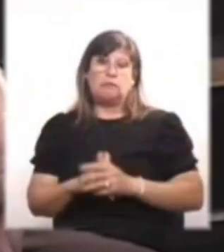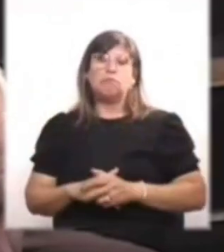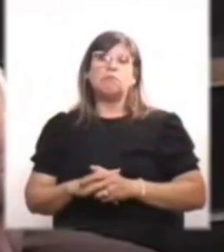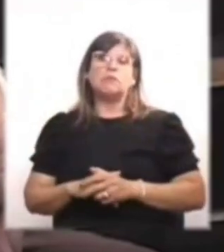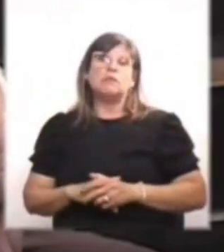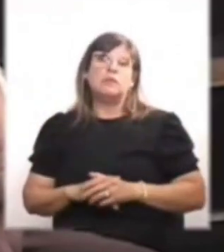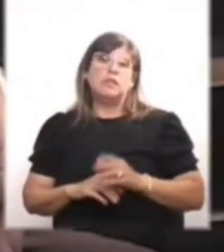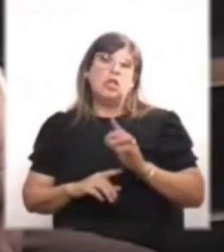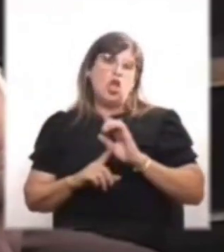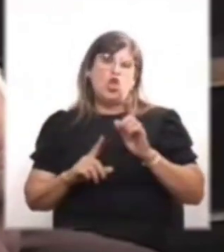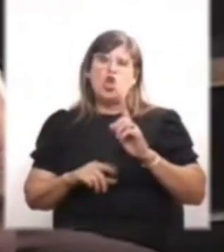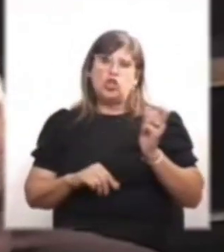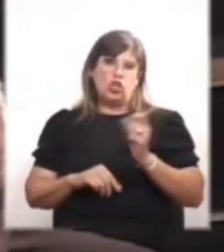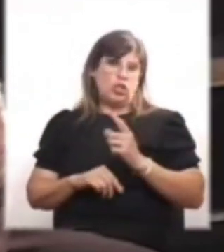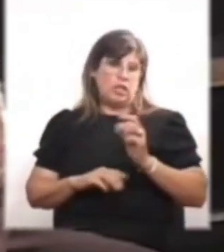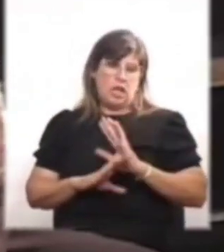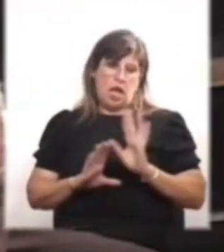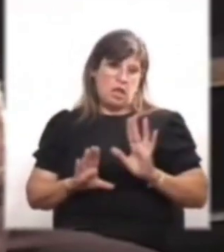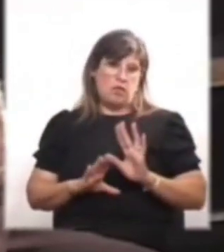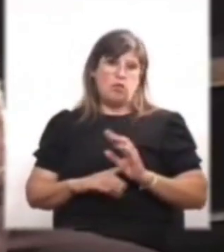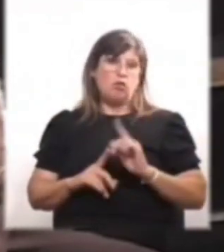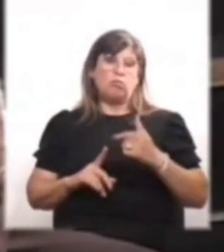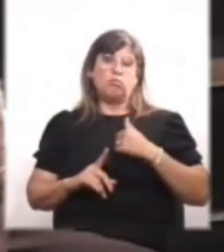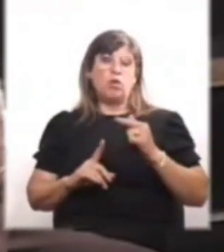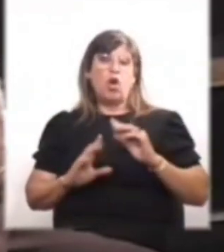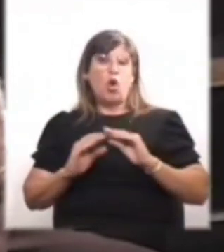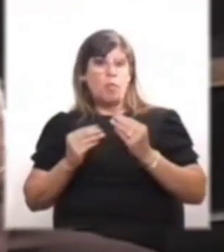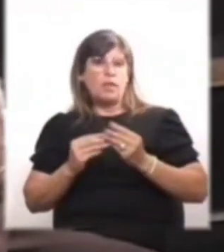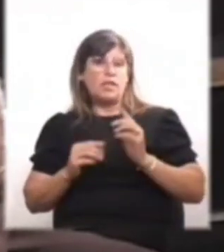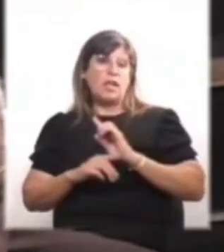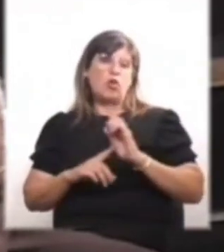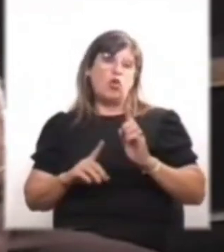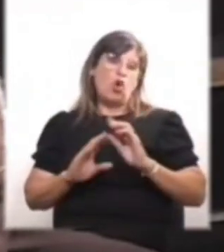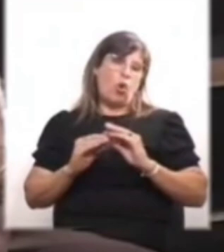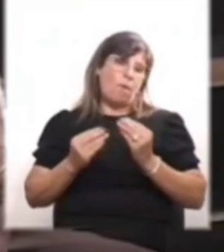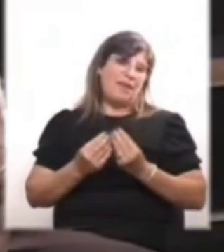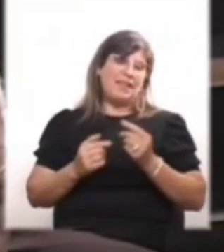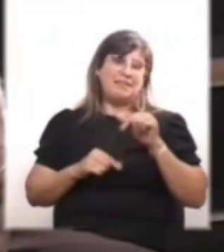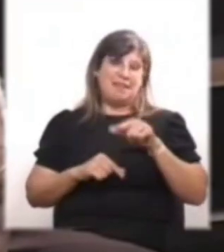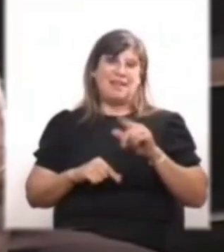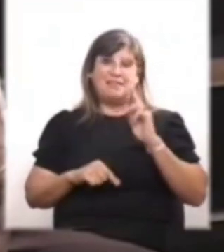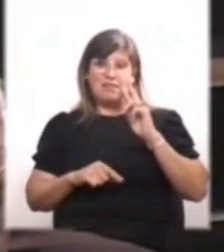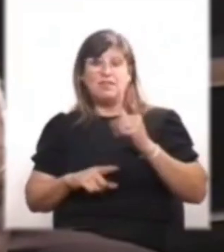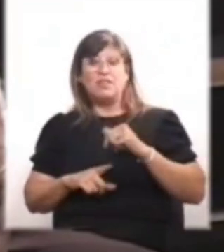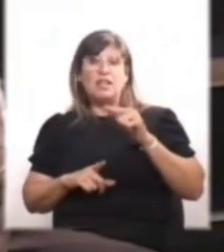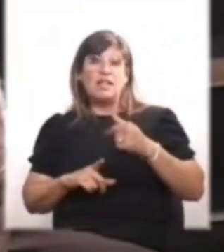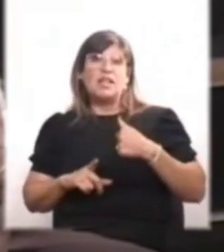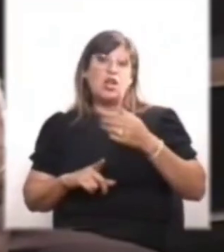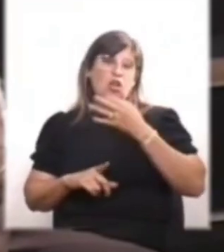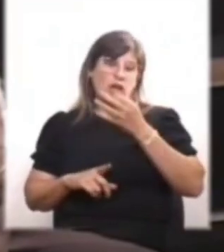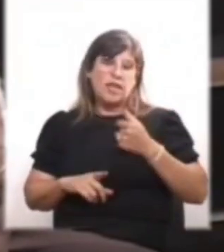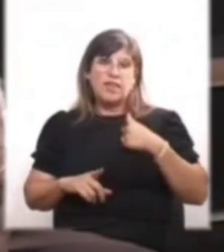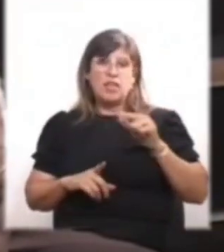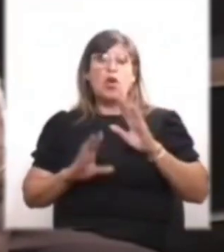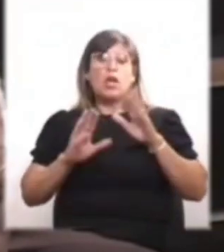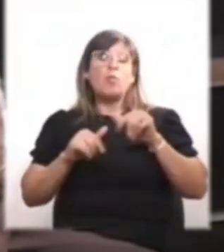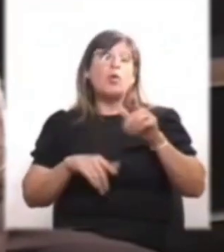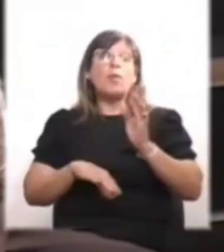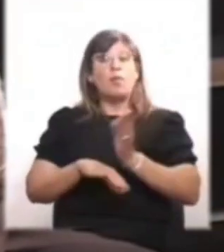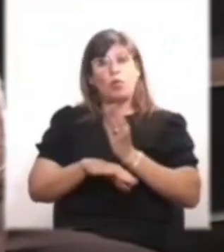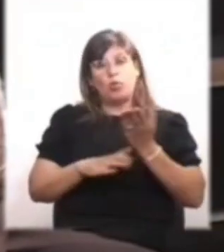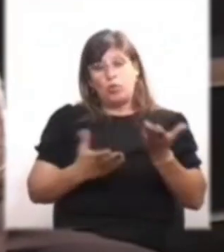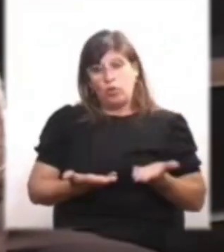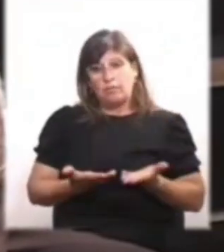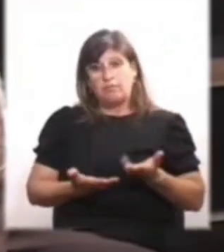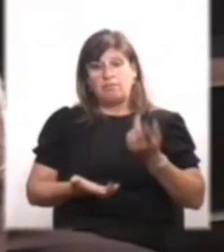Con esto no estoy criticando por incompleta o no completa esa visión. Lo que estoy subrayando es que esa visión es propia del productor